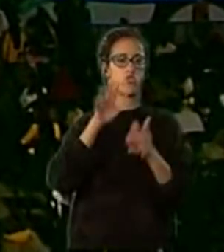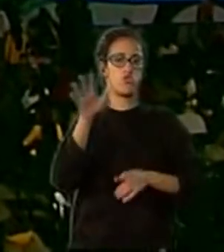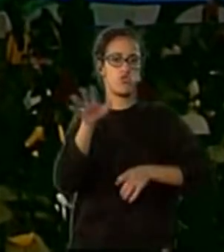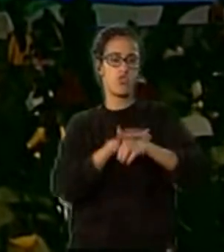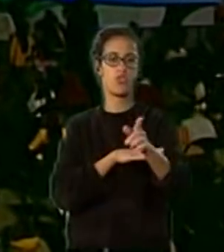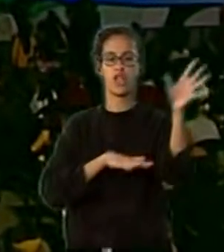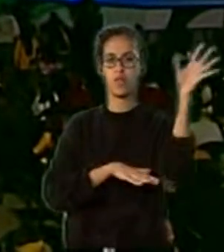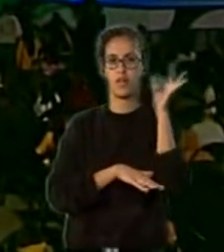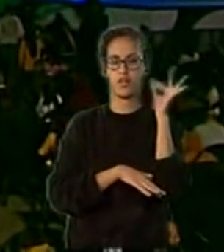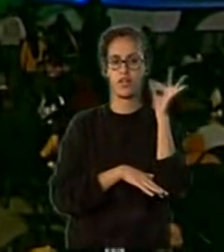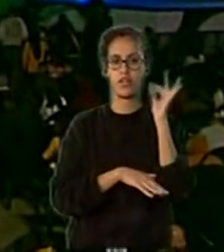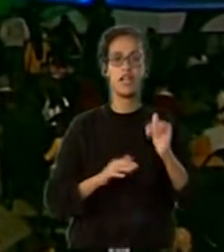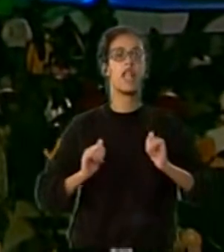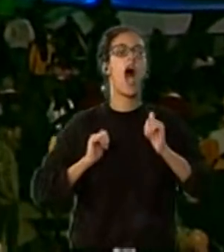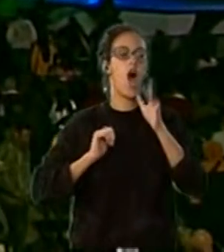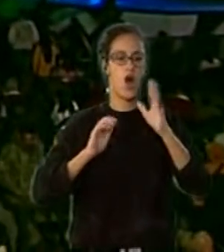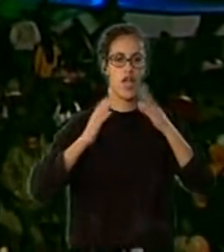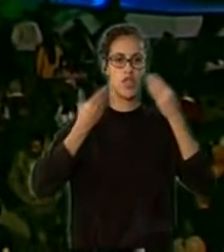Que comience la historia.